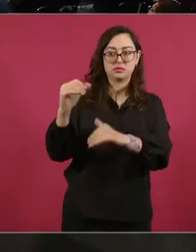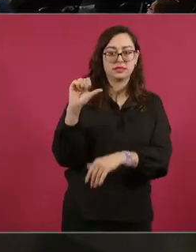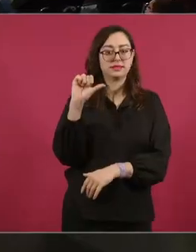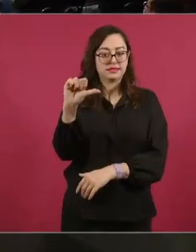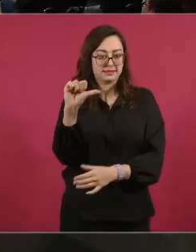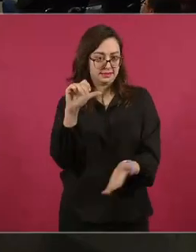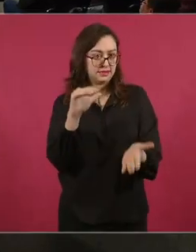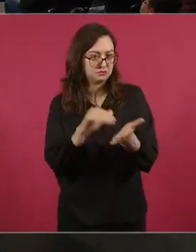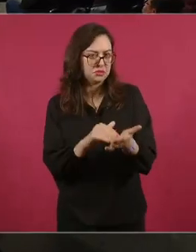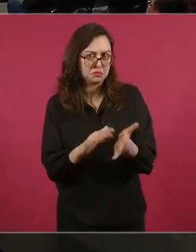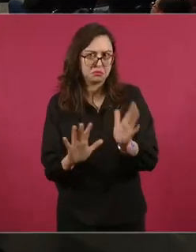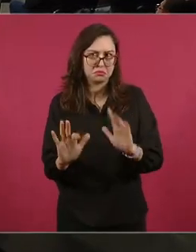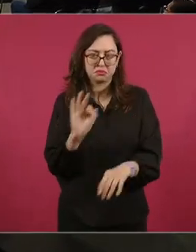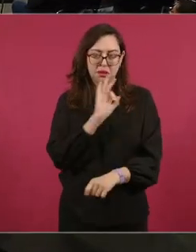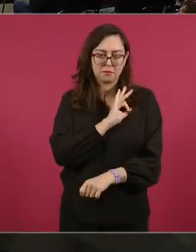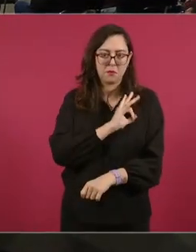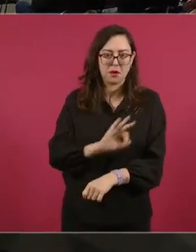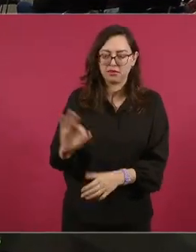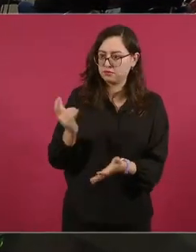16,777 pesos.